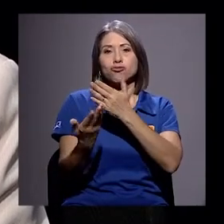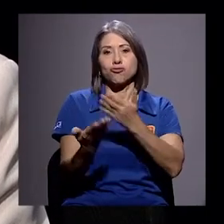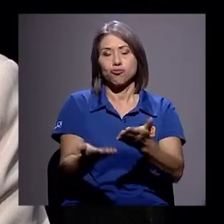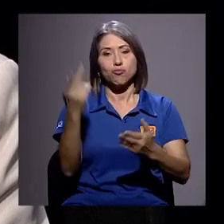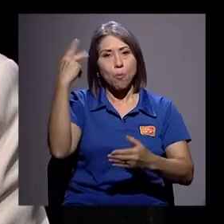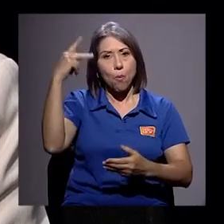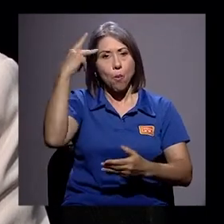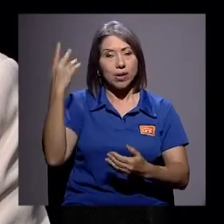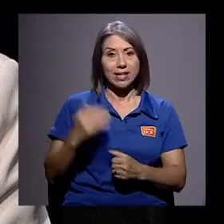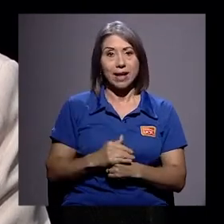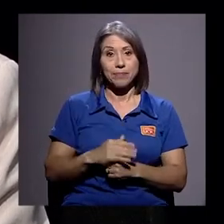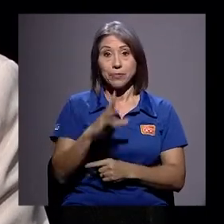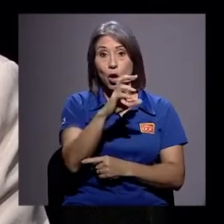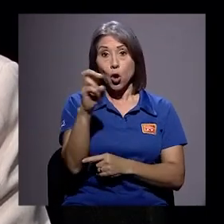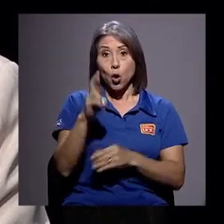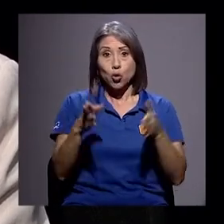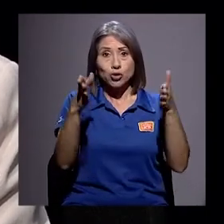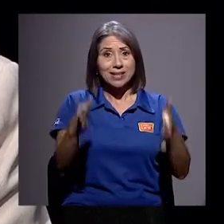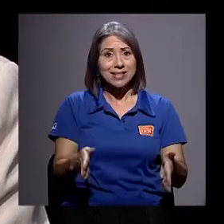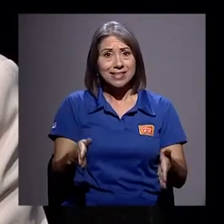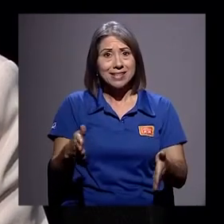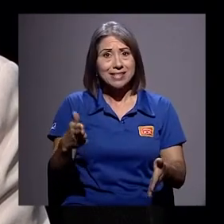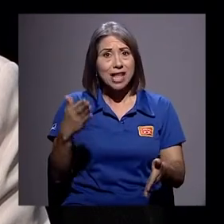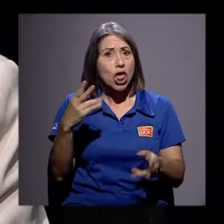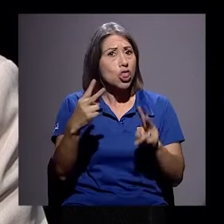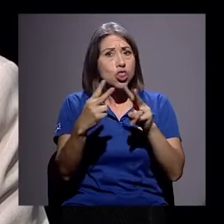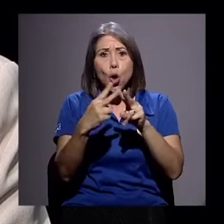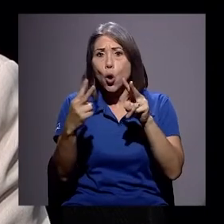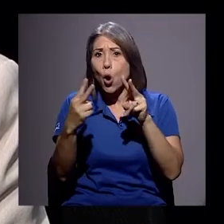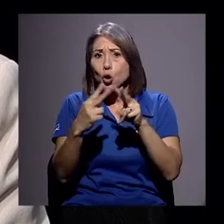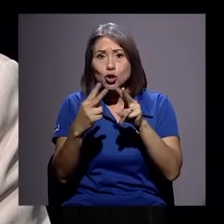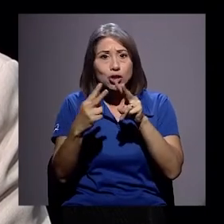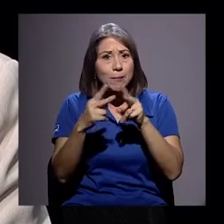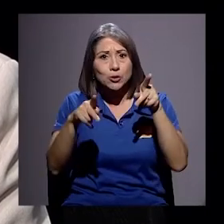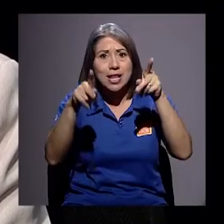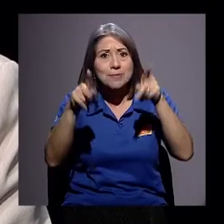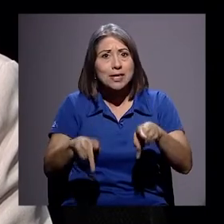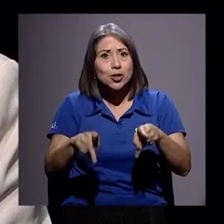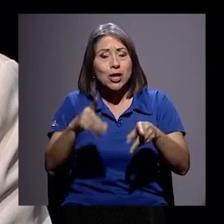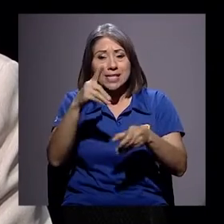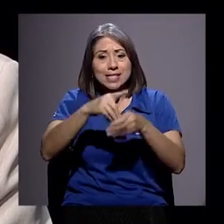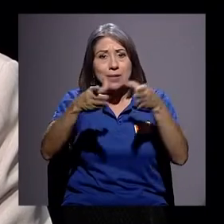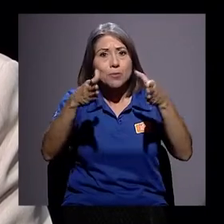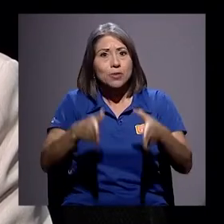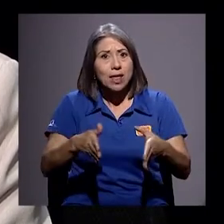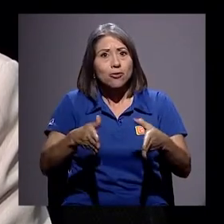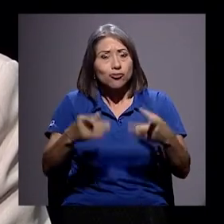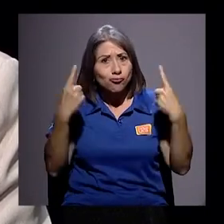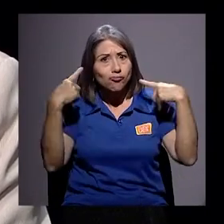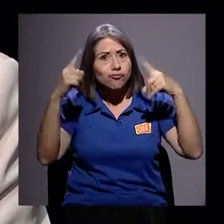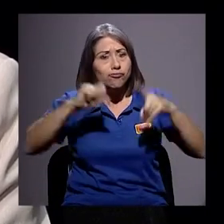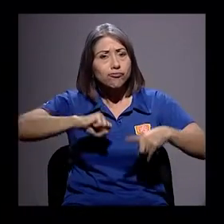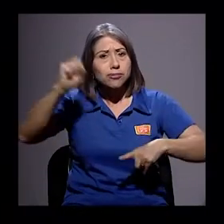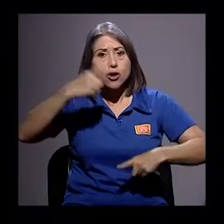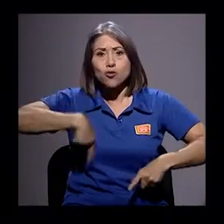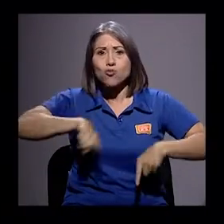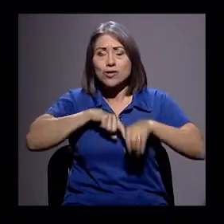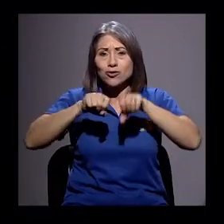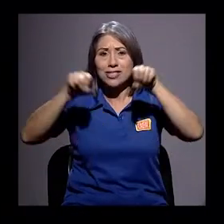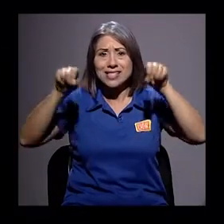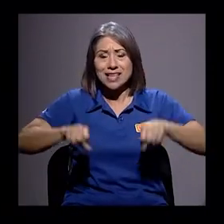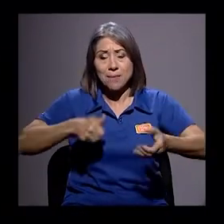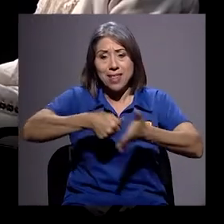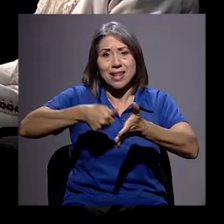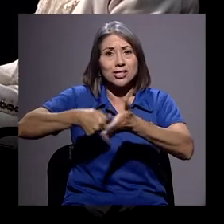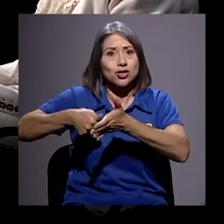política los costarricenses no conocemos a quienes llegan a la asamblea legislativa en nuestro sistema de elección esto no permite